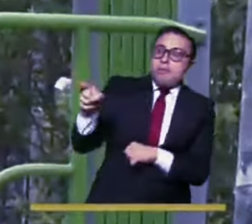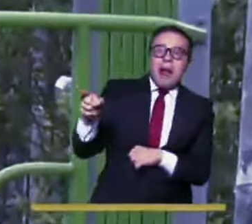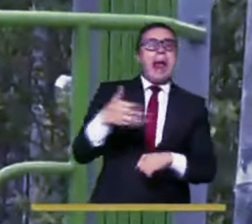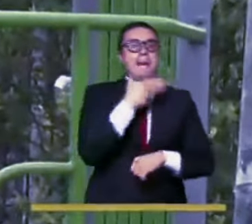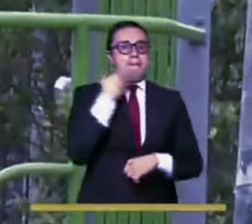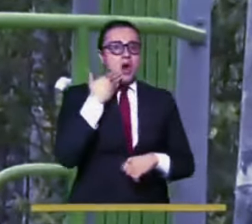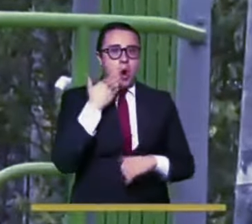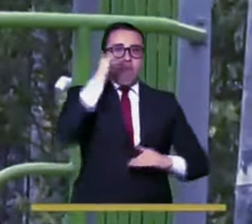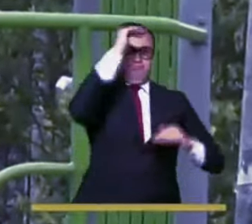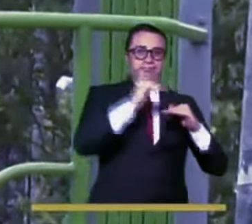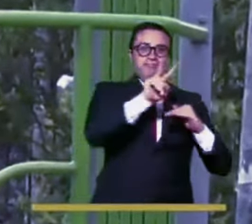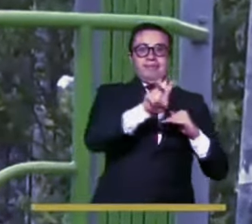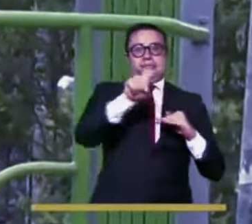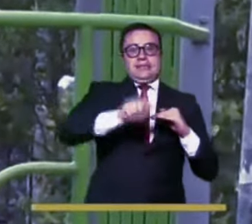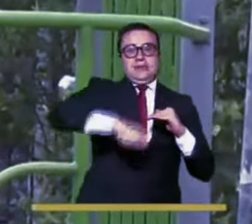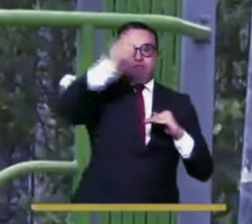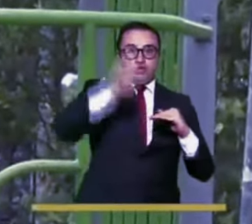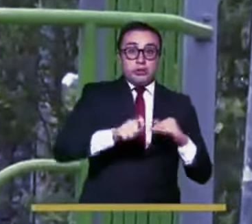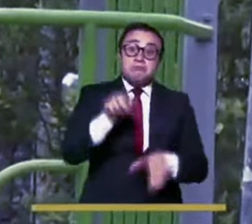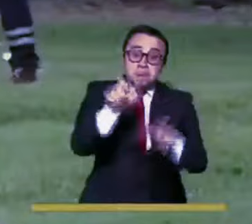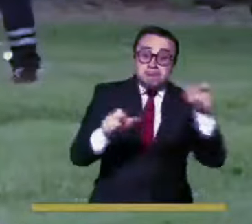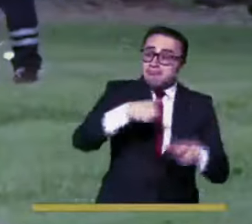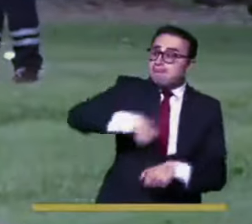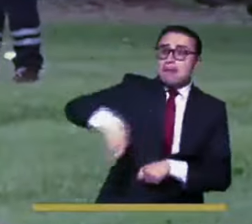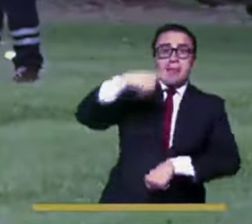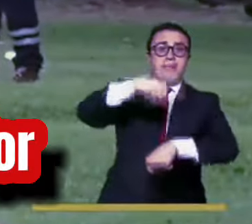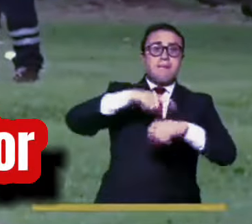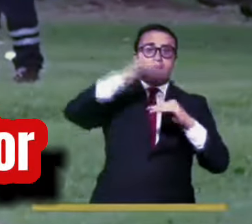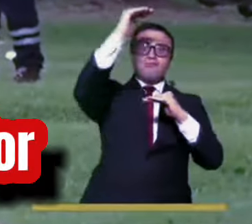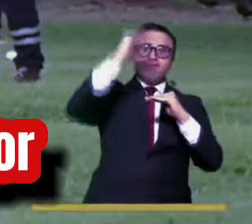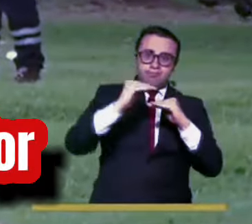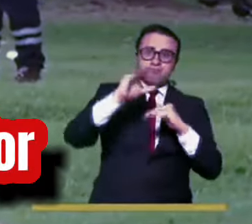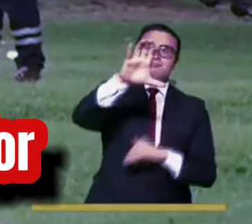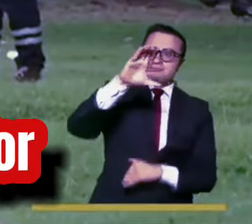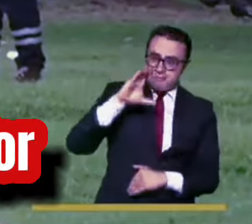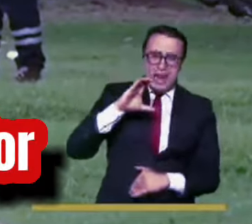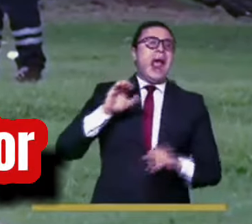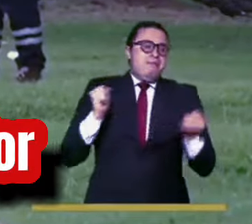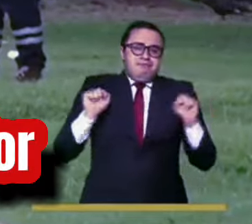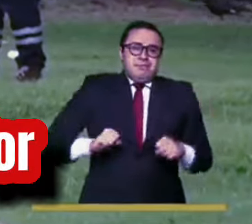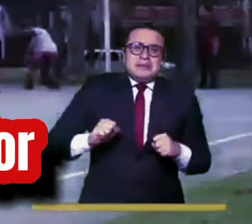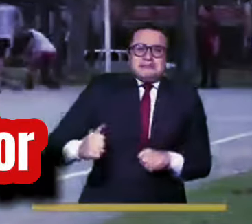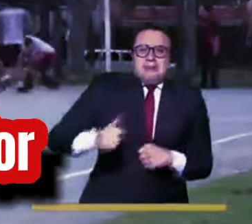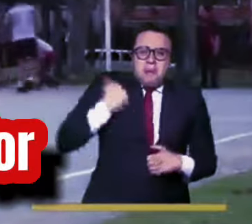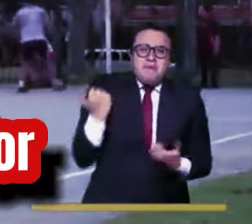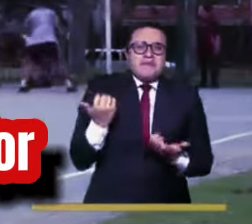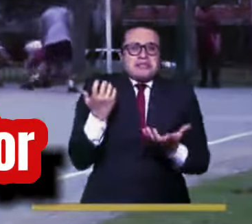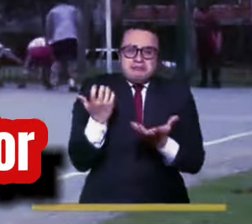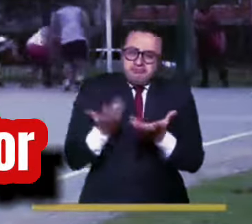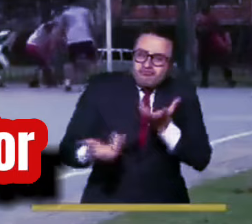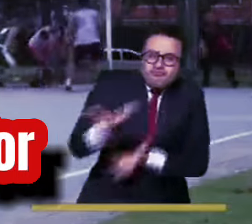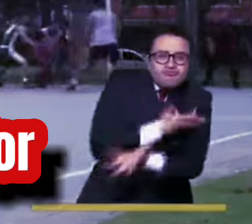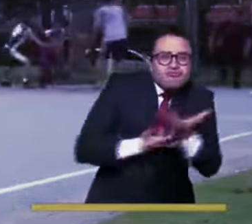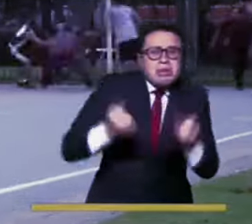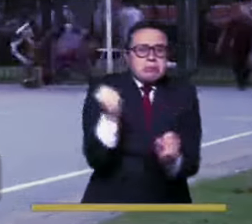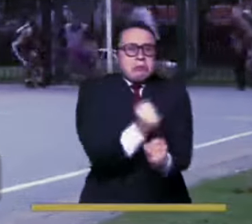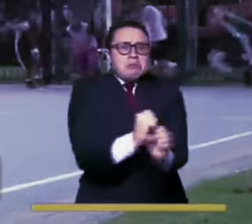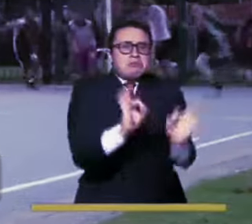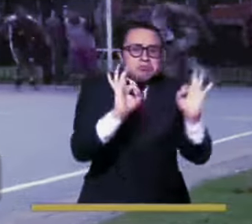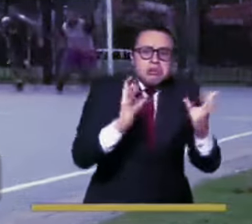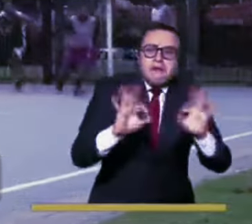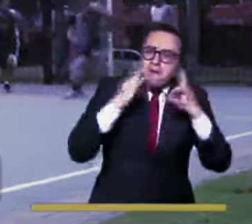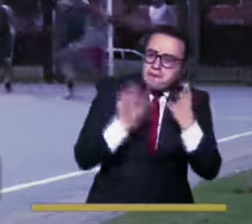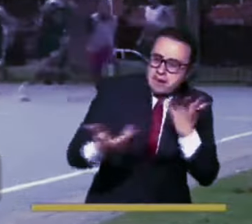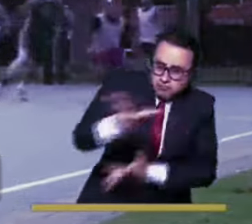ciudadanos podrán aprovechar para ser más productivos, compartir con sus familias y tener mejor calidad de vida.